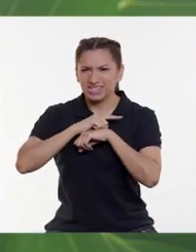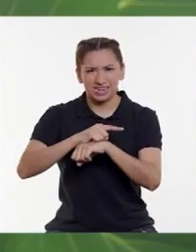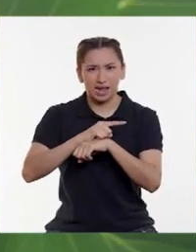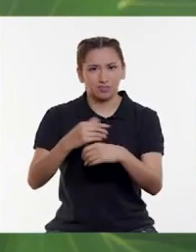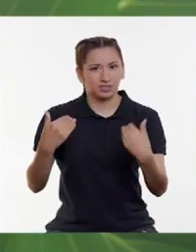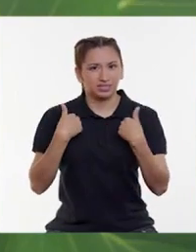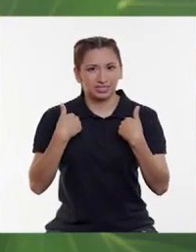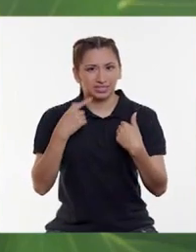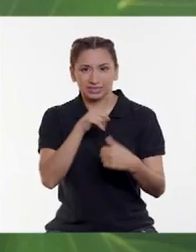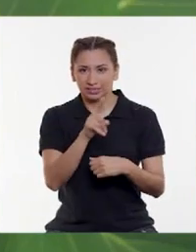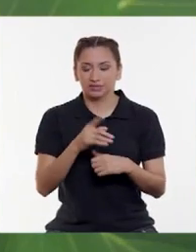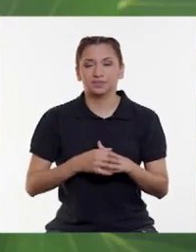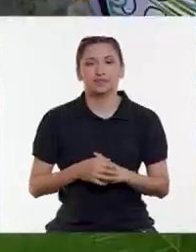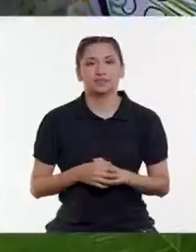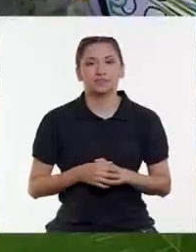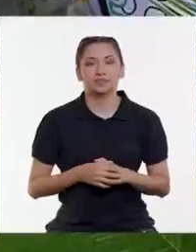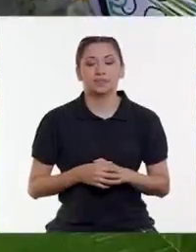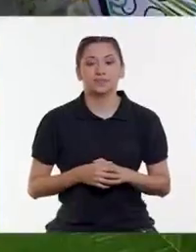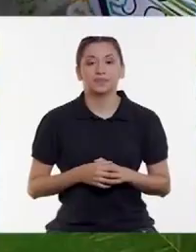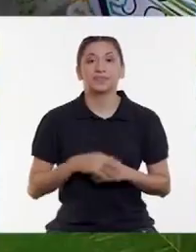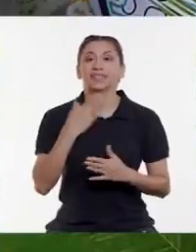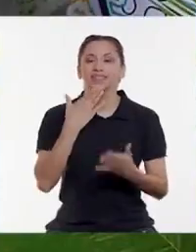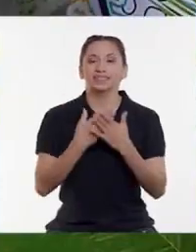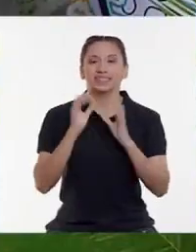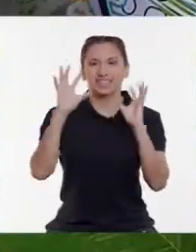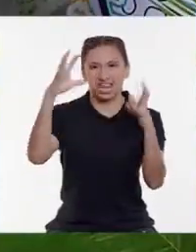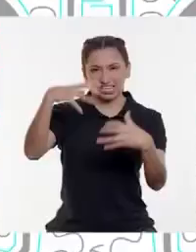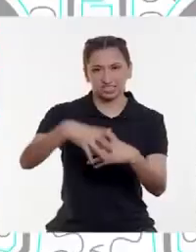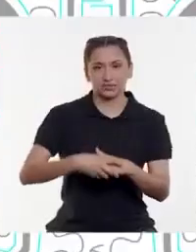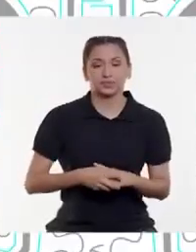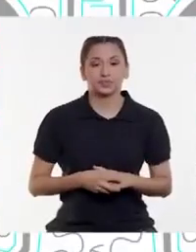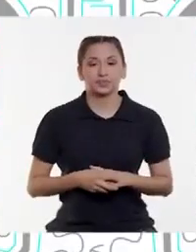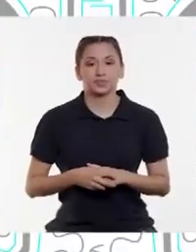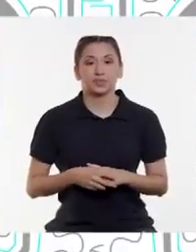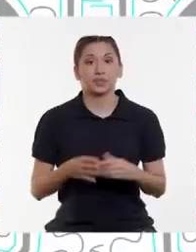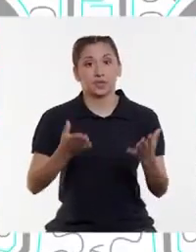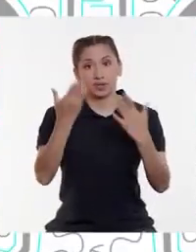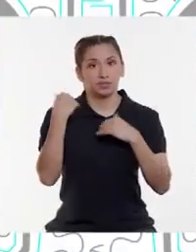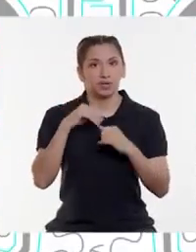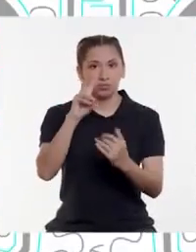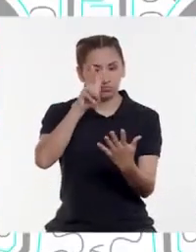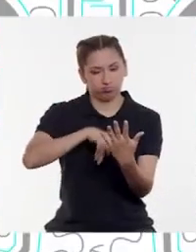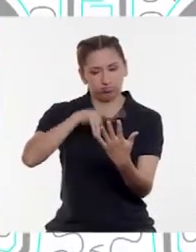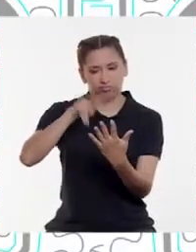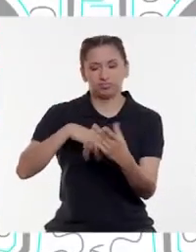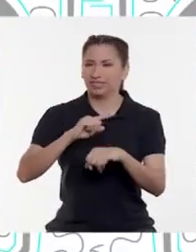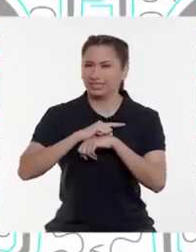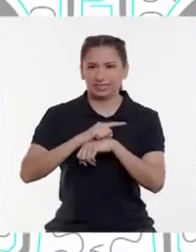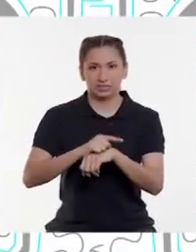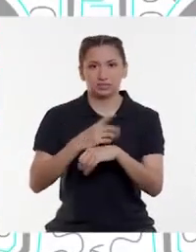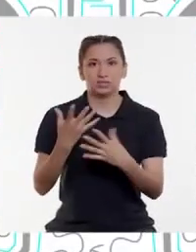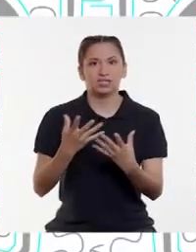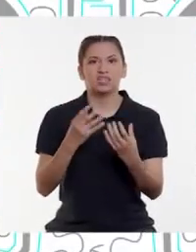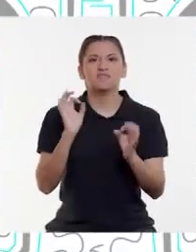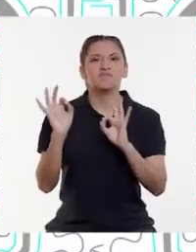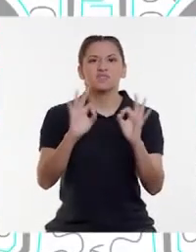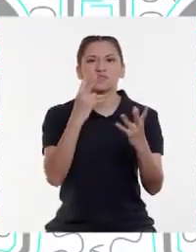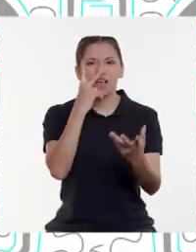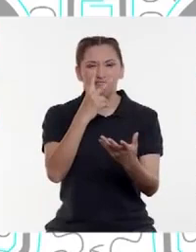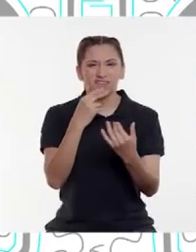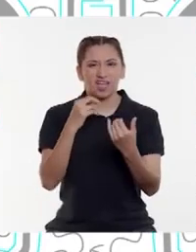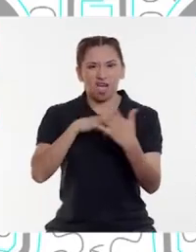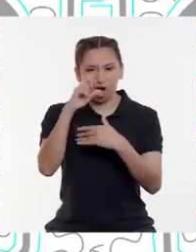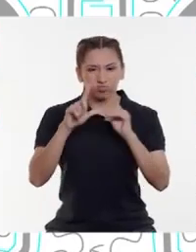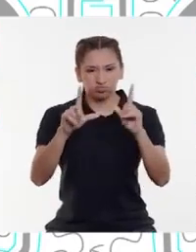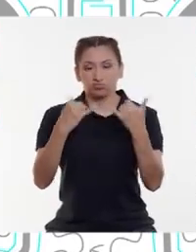rápido tener debemos. Así es, Decao. Vamos a hacer un repaso rápido de lo que hemos visto